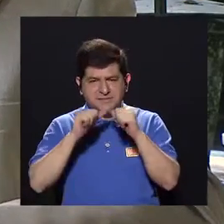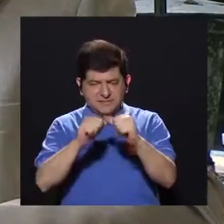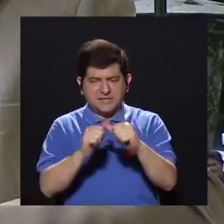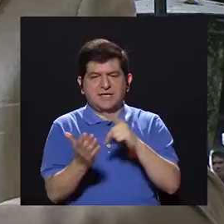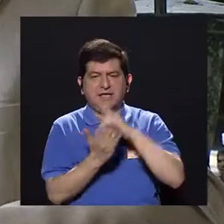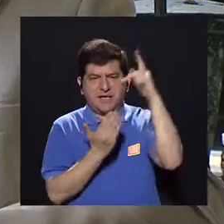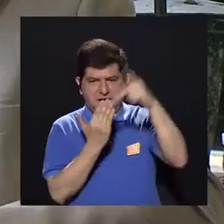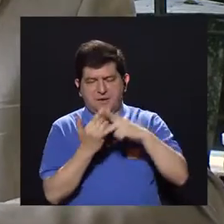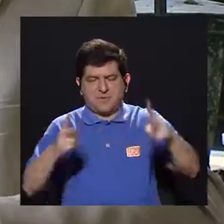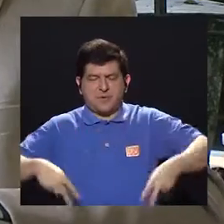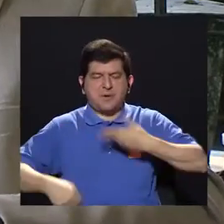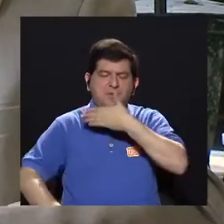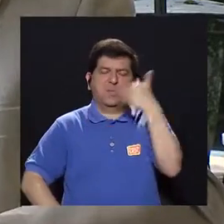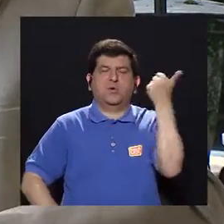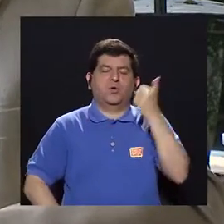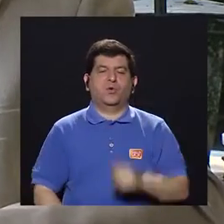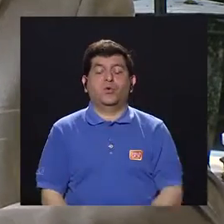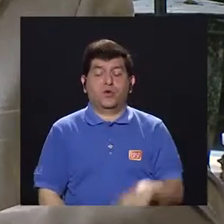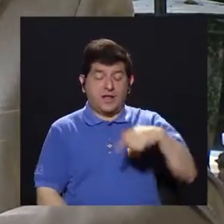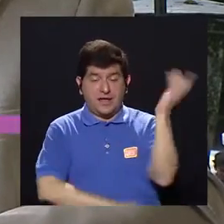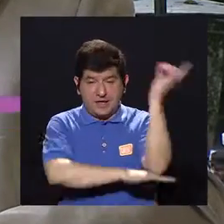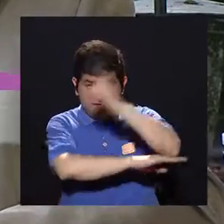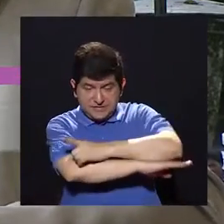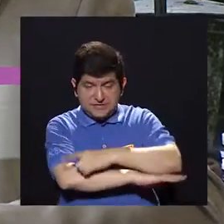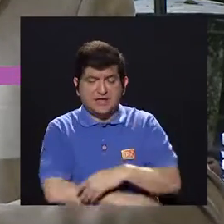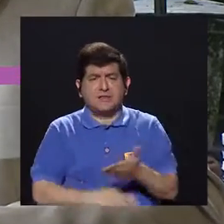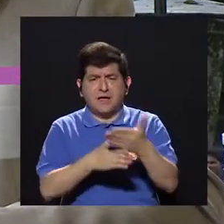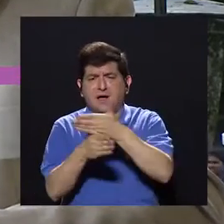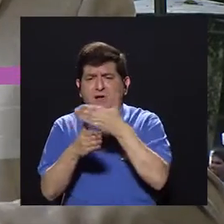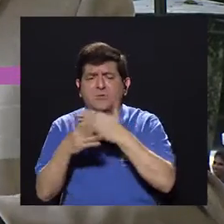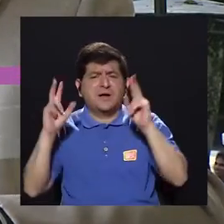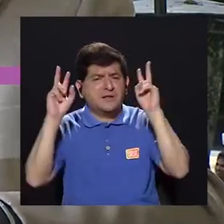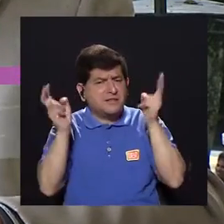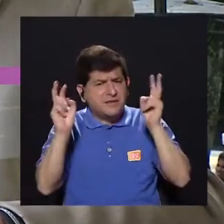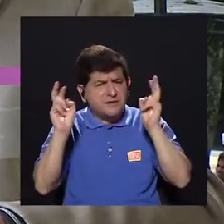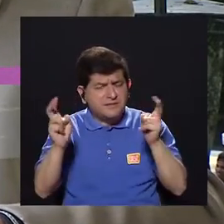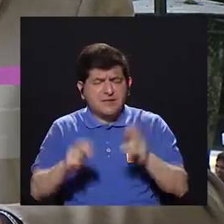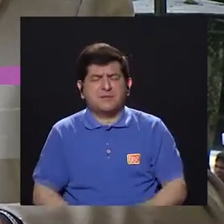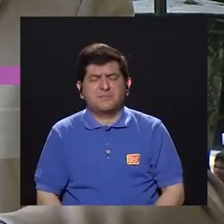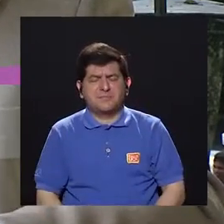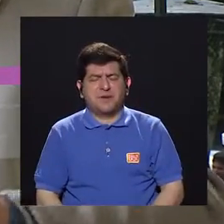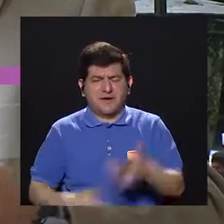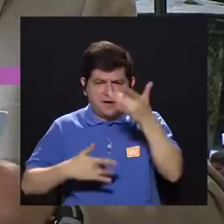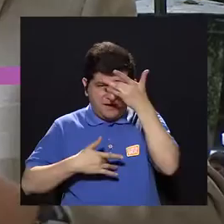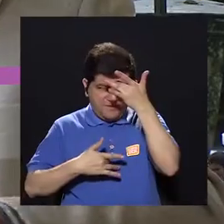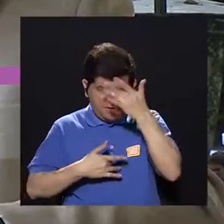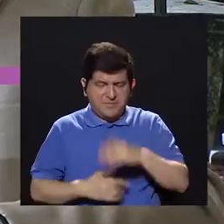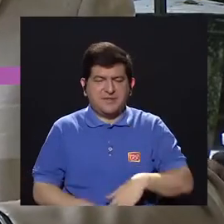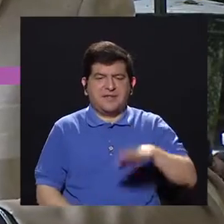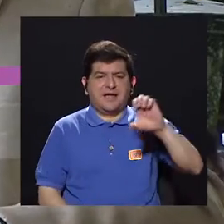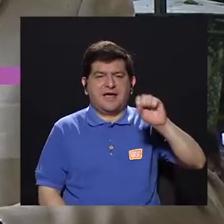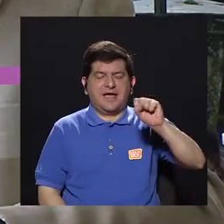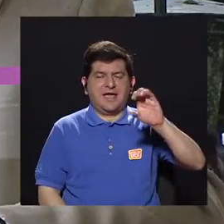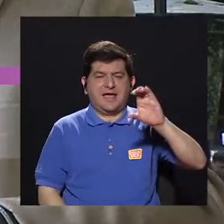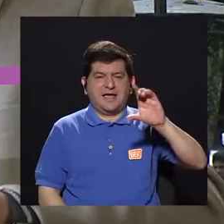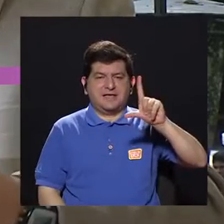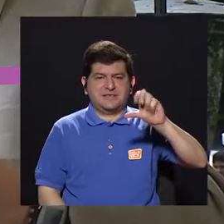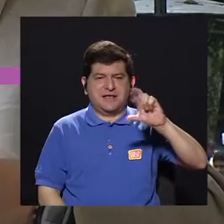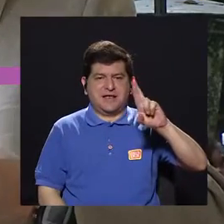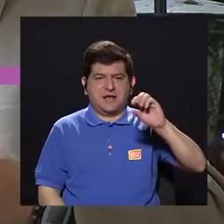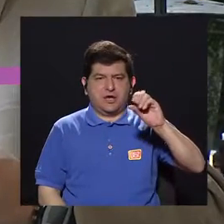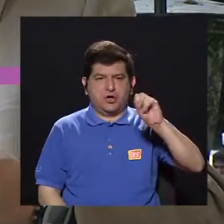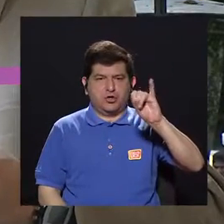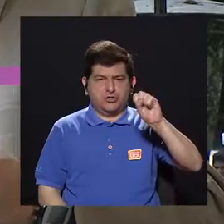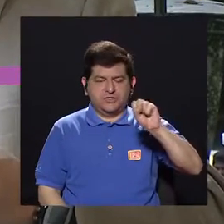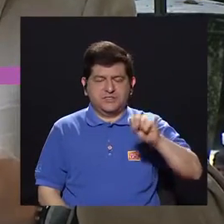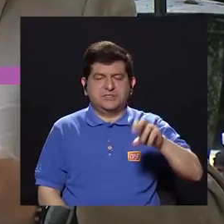Muchísimas gracias por continuar en su telerevista Vivir Mejor. El día de hoy estamos compartiendo el tema de la esclerosis múltiple con nuestro